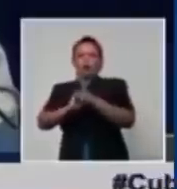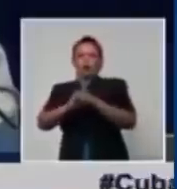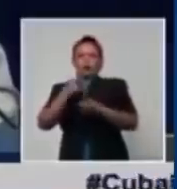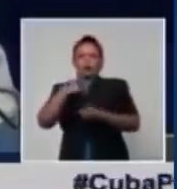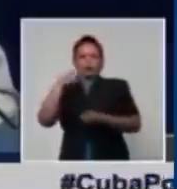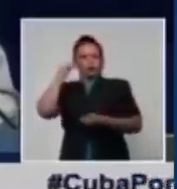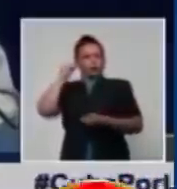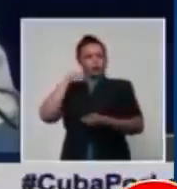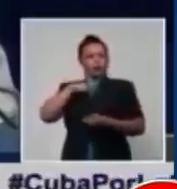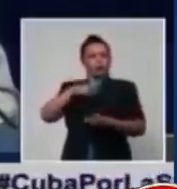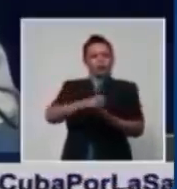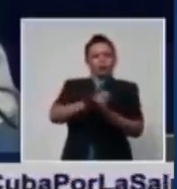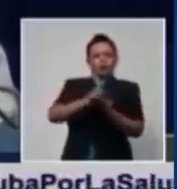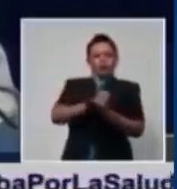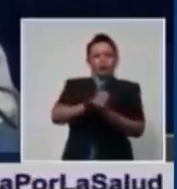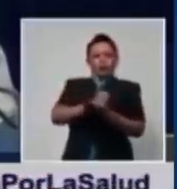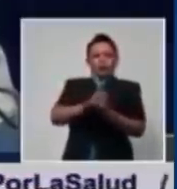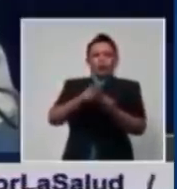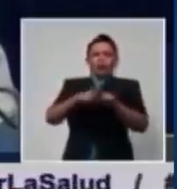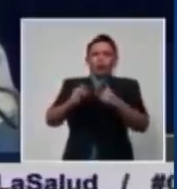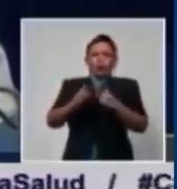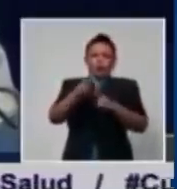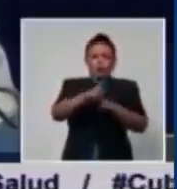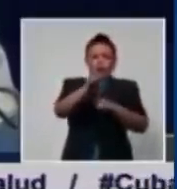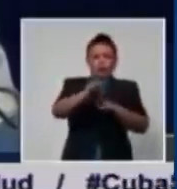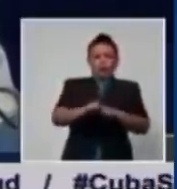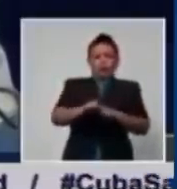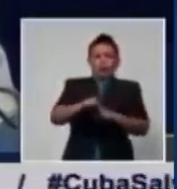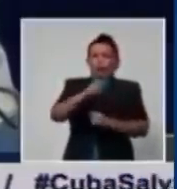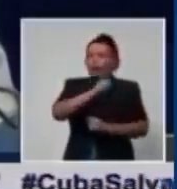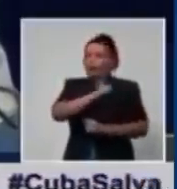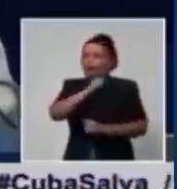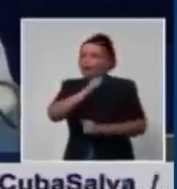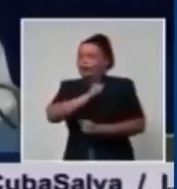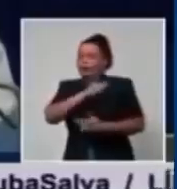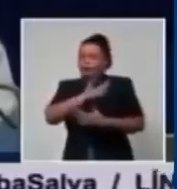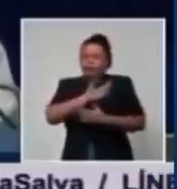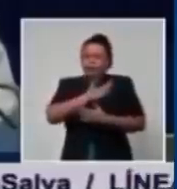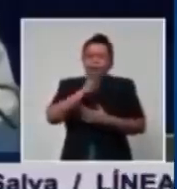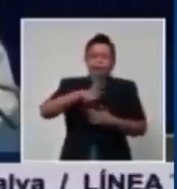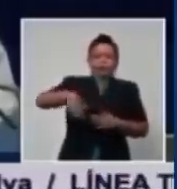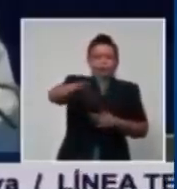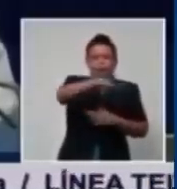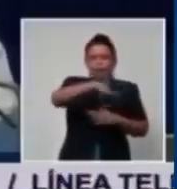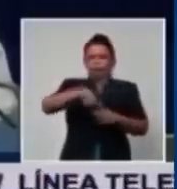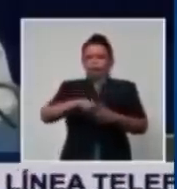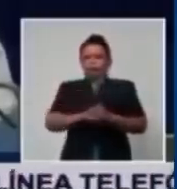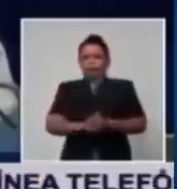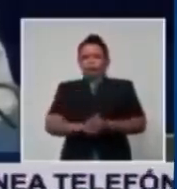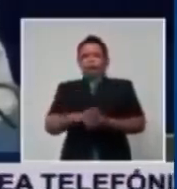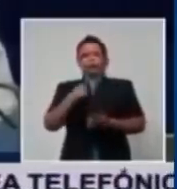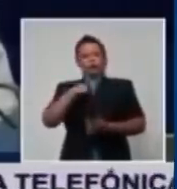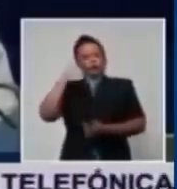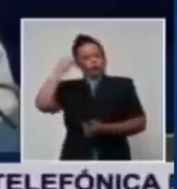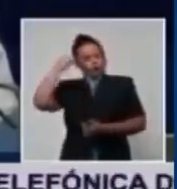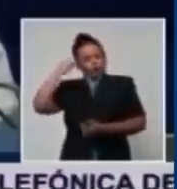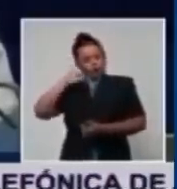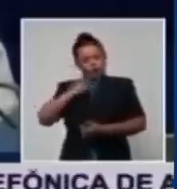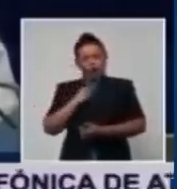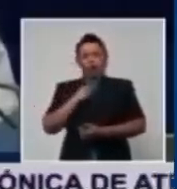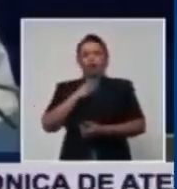muy querida por todos. Y yo sé que después que él fallece,